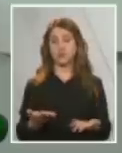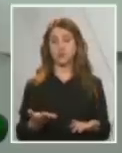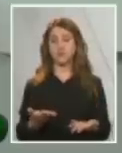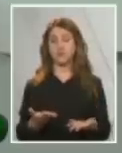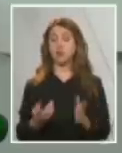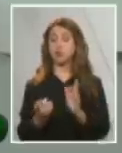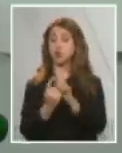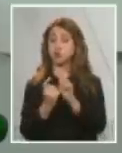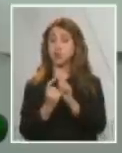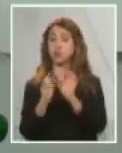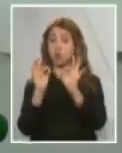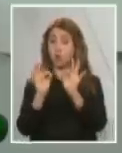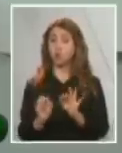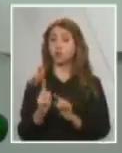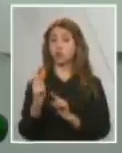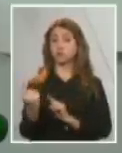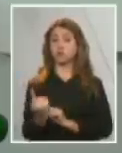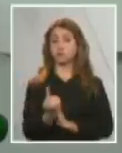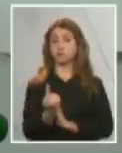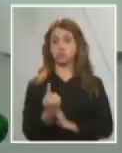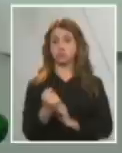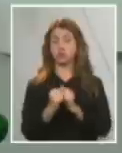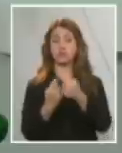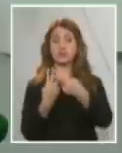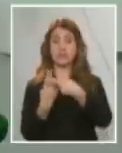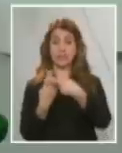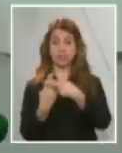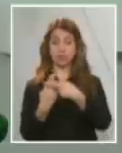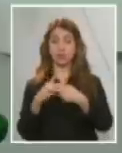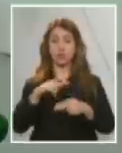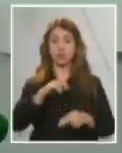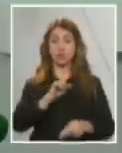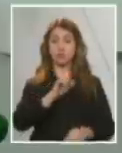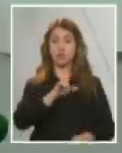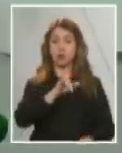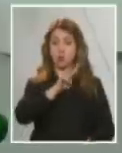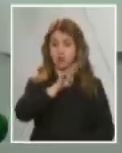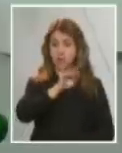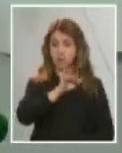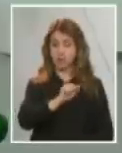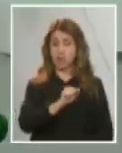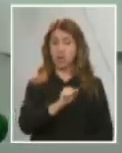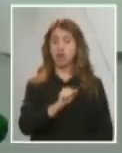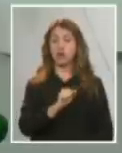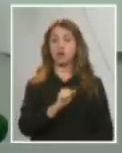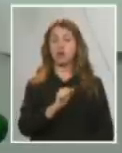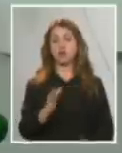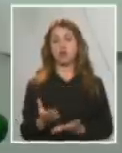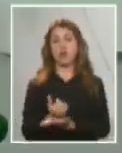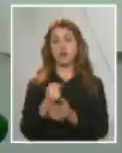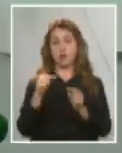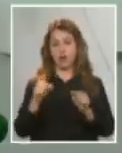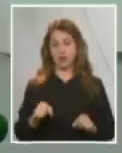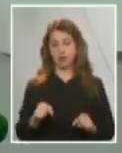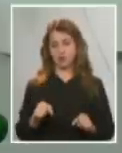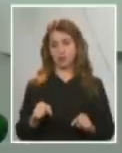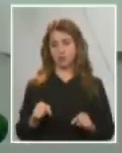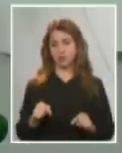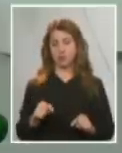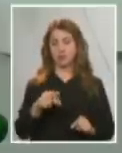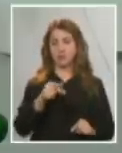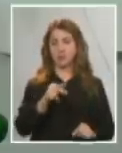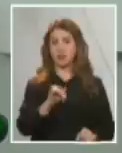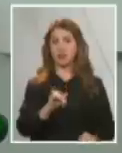salió en contacto ahí de Teletón, con Paulina, y llegamos a esto, al